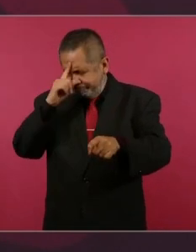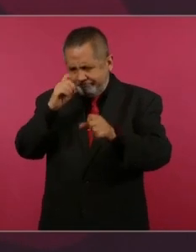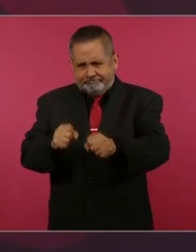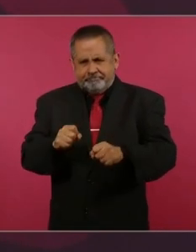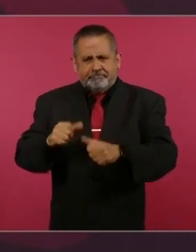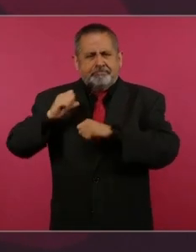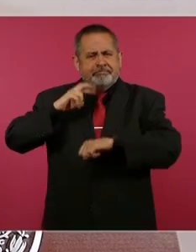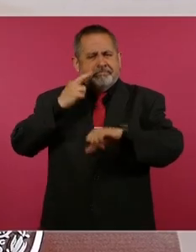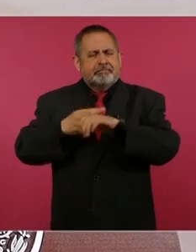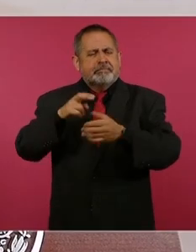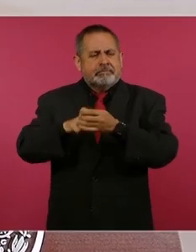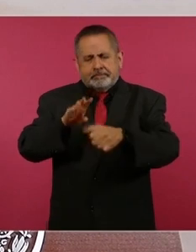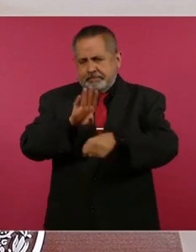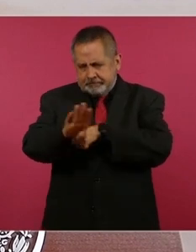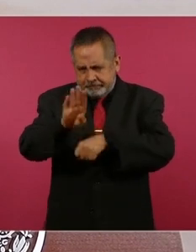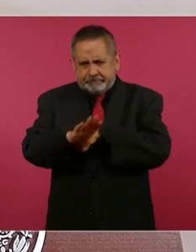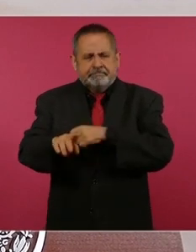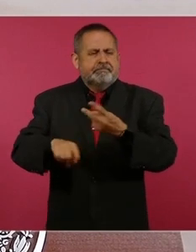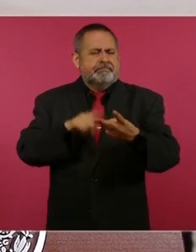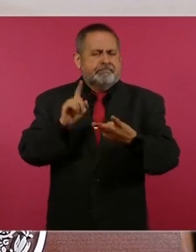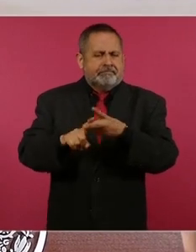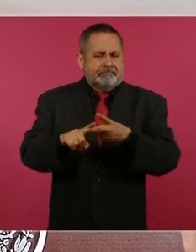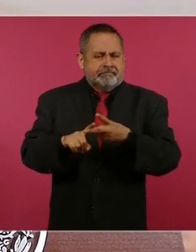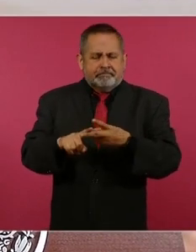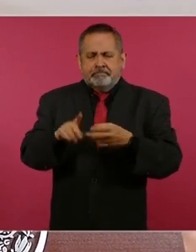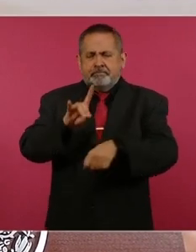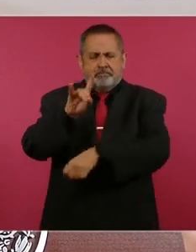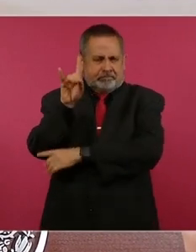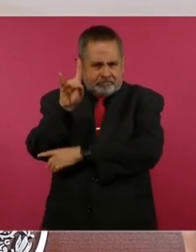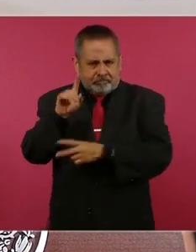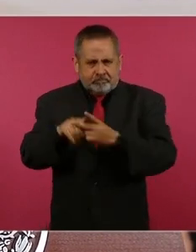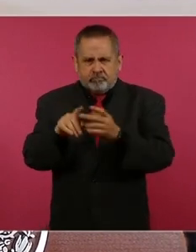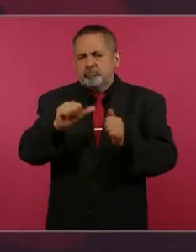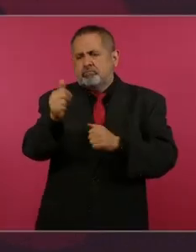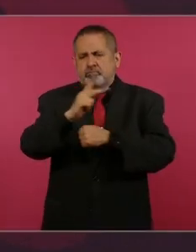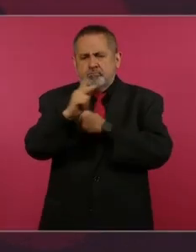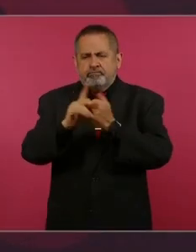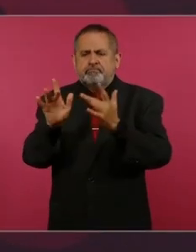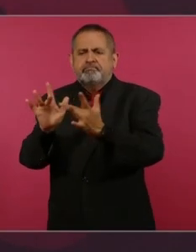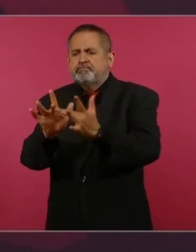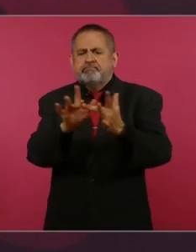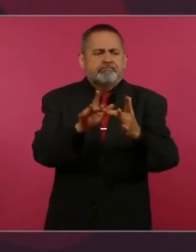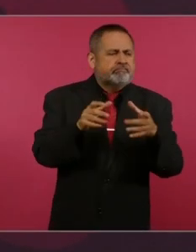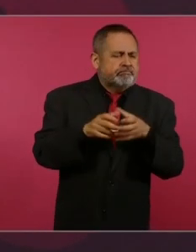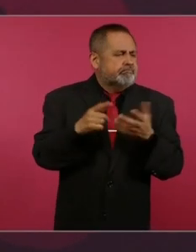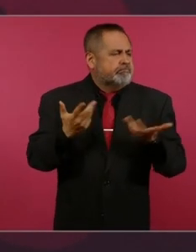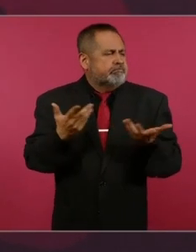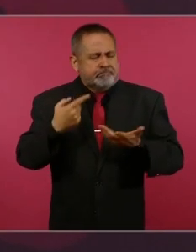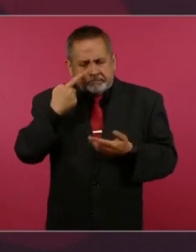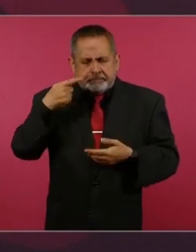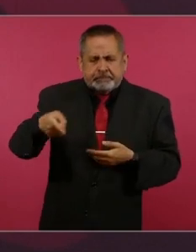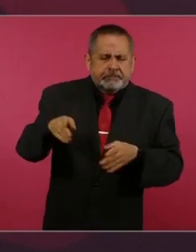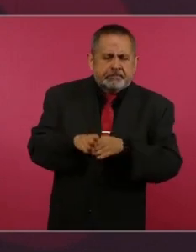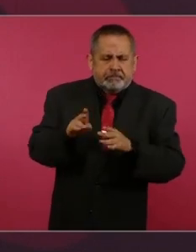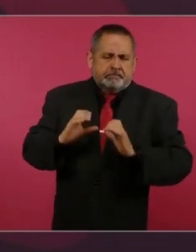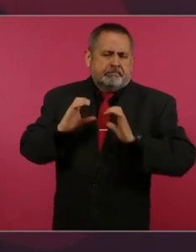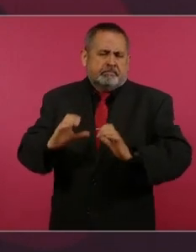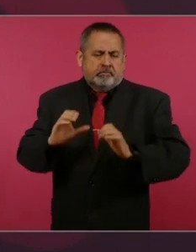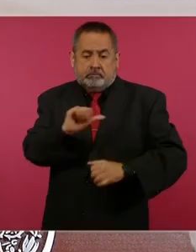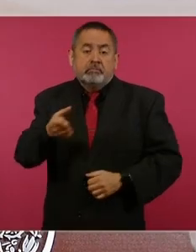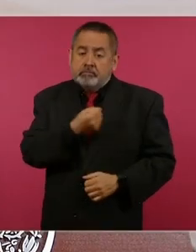con la Cancillería en Brasil, en Bolivia, con otros países, para cuidar